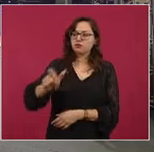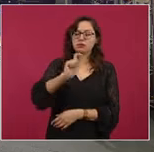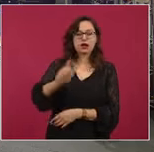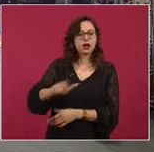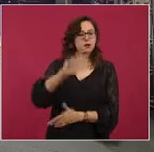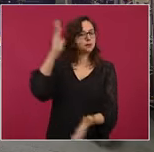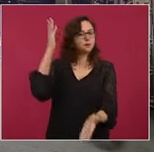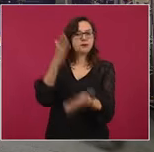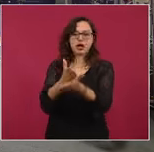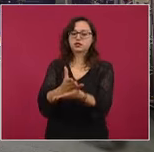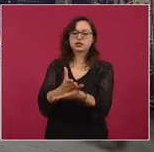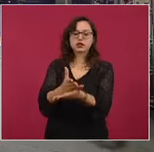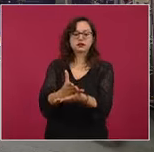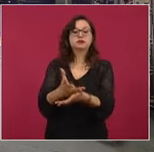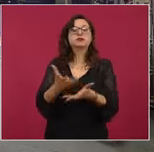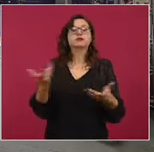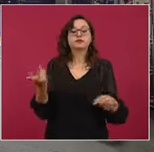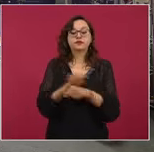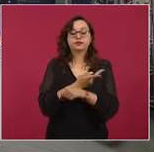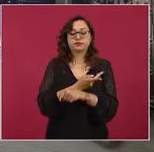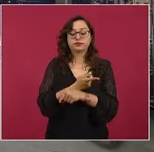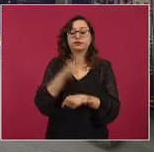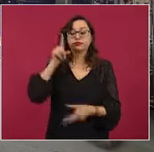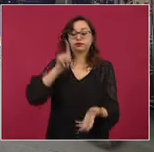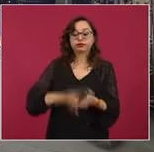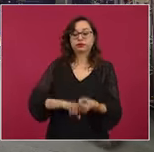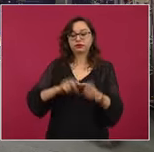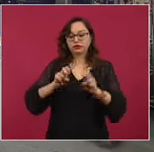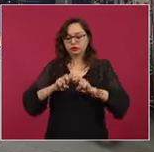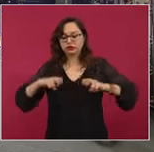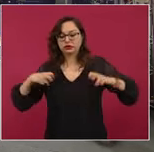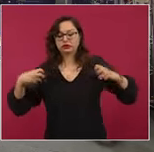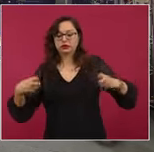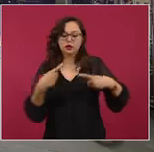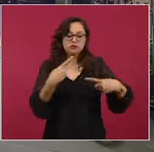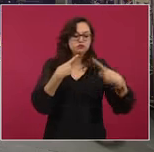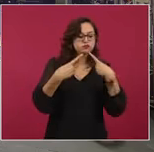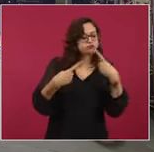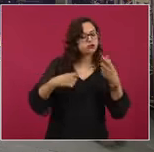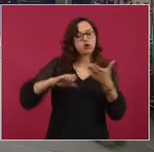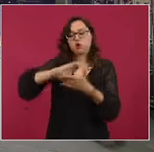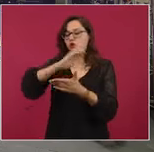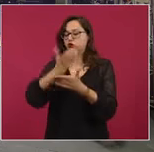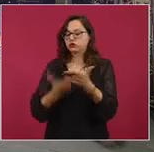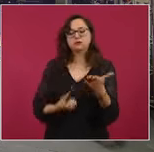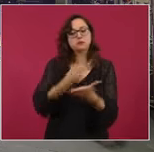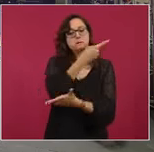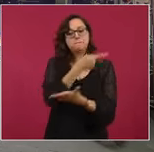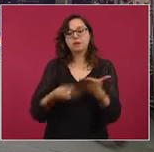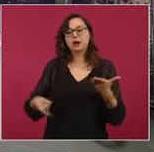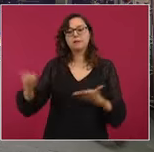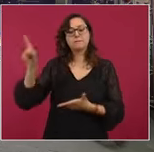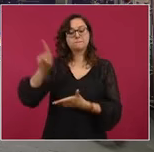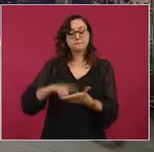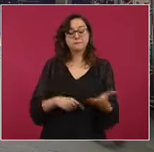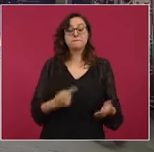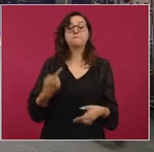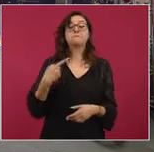fideicomiso, dada la decisión del Cabildo de dar por terminado el contrato por incumplimiento. Sin